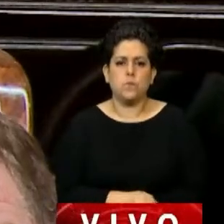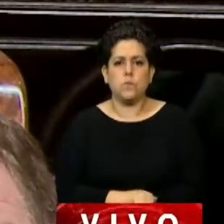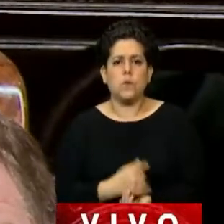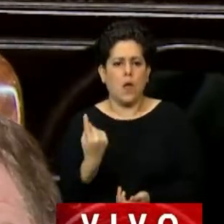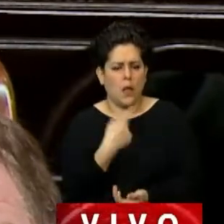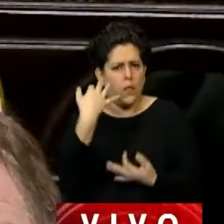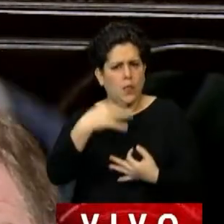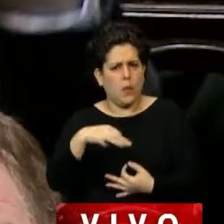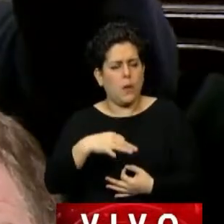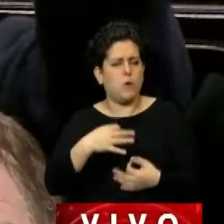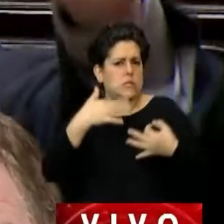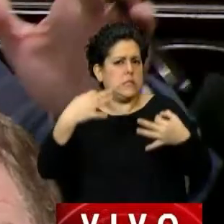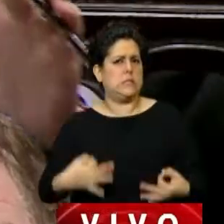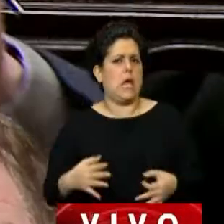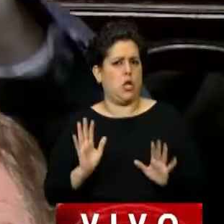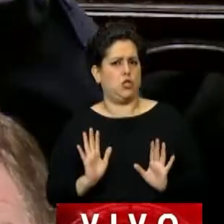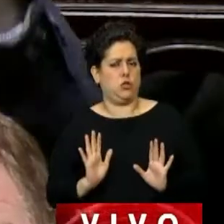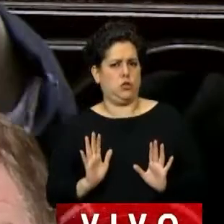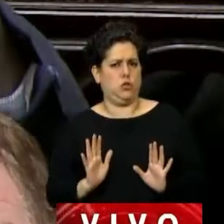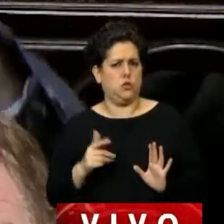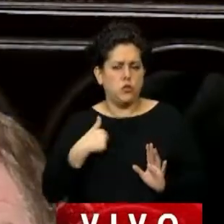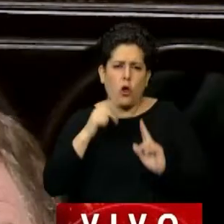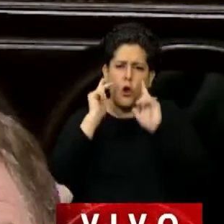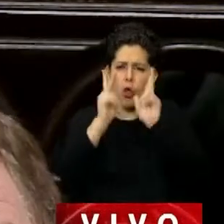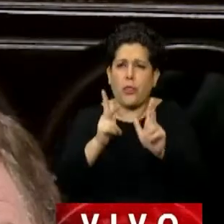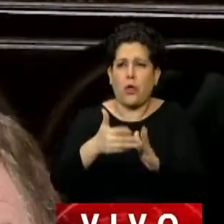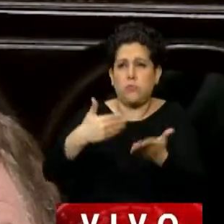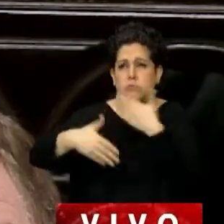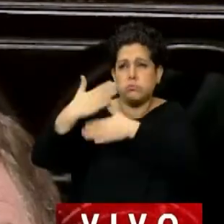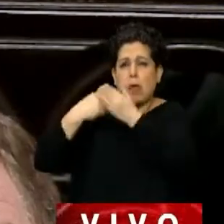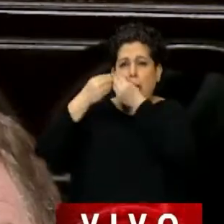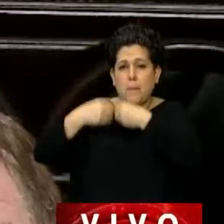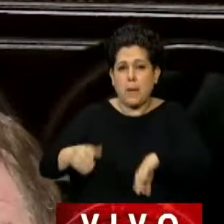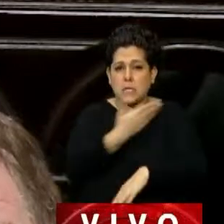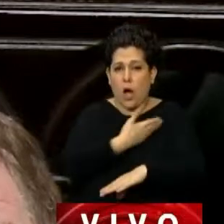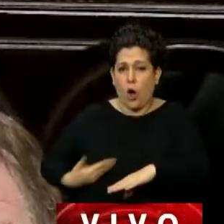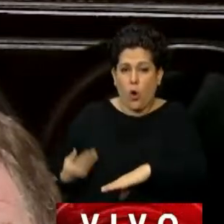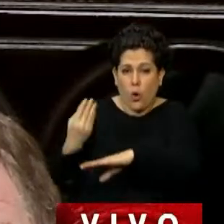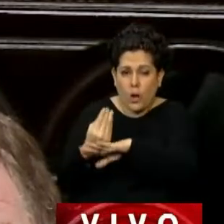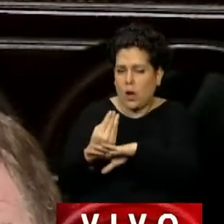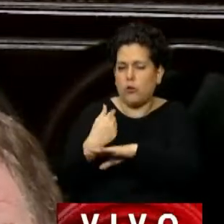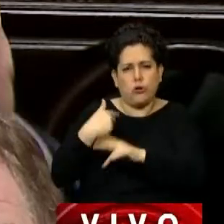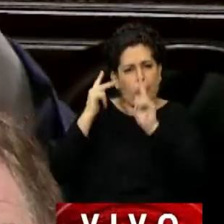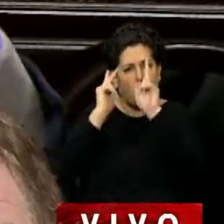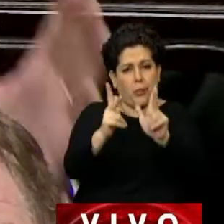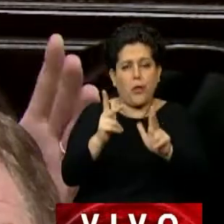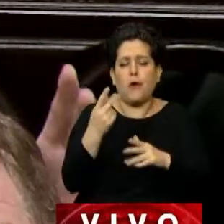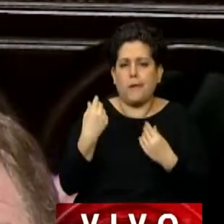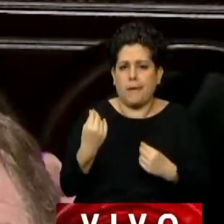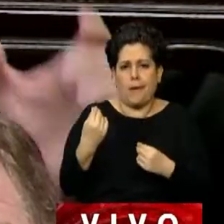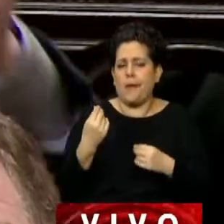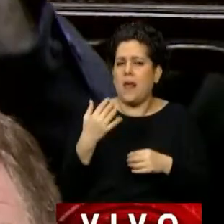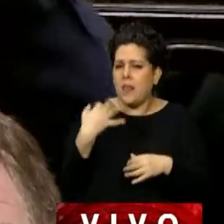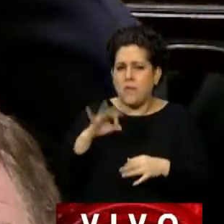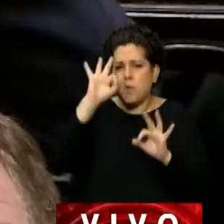seamos serios en el diagnóstico, y yo lo vengo diciendo probablemente desde que empezó este gobierno. No confundamos los